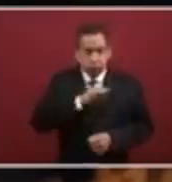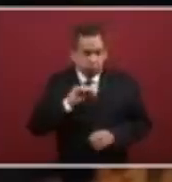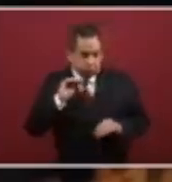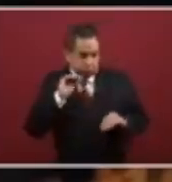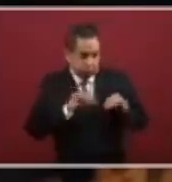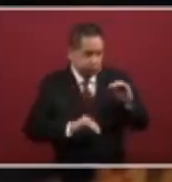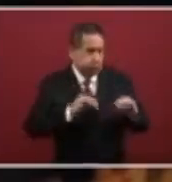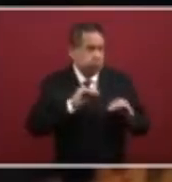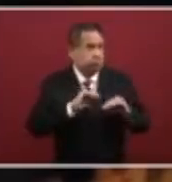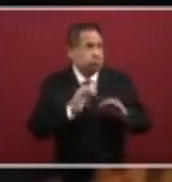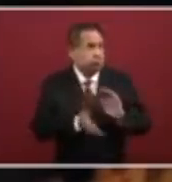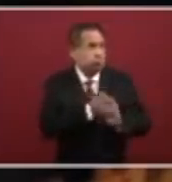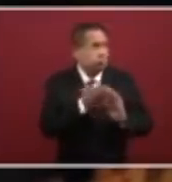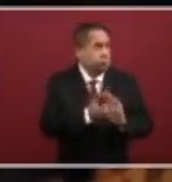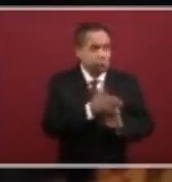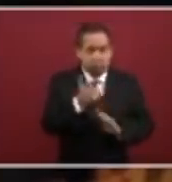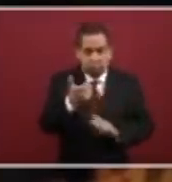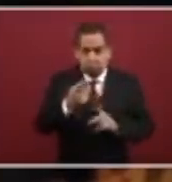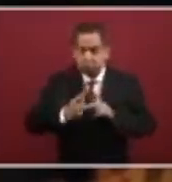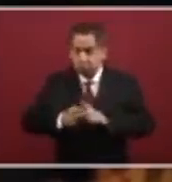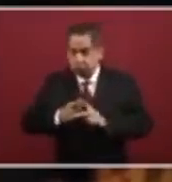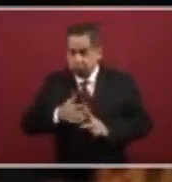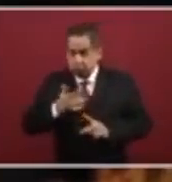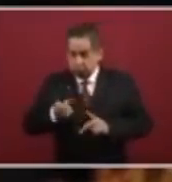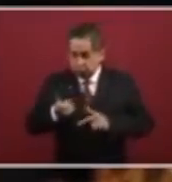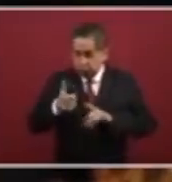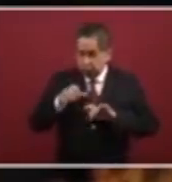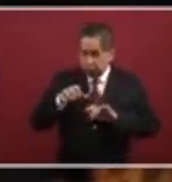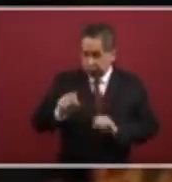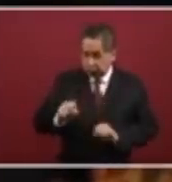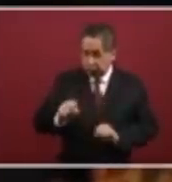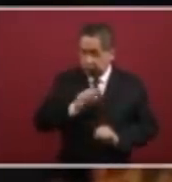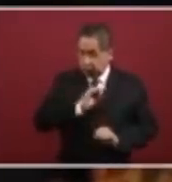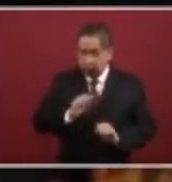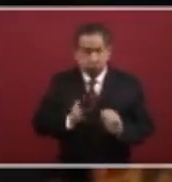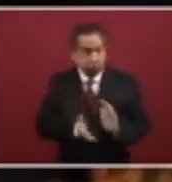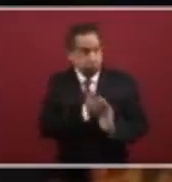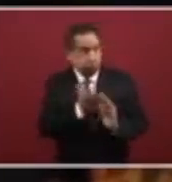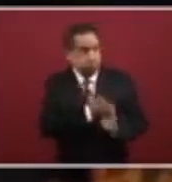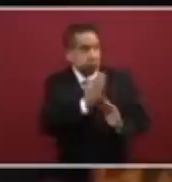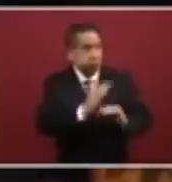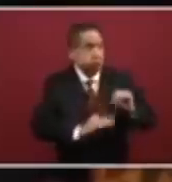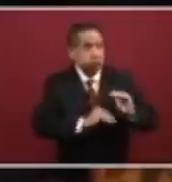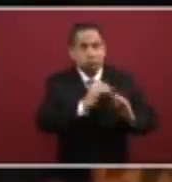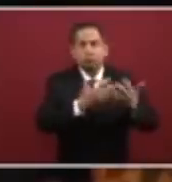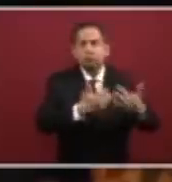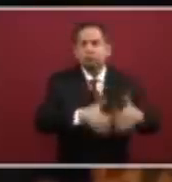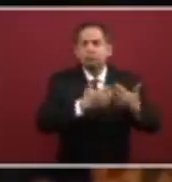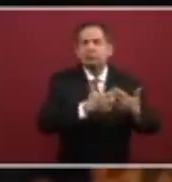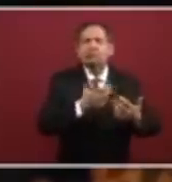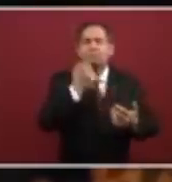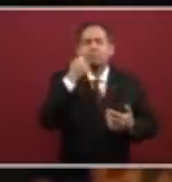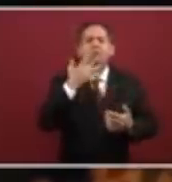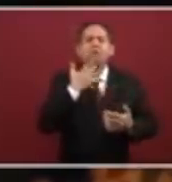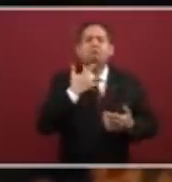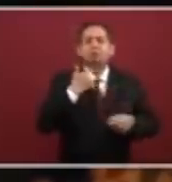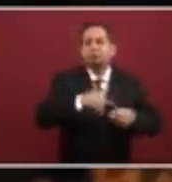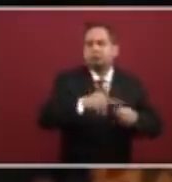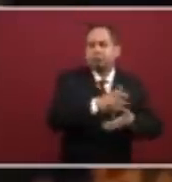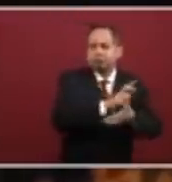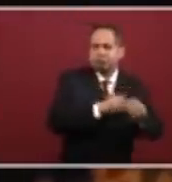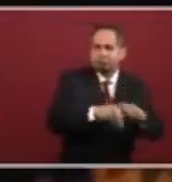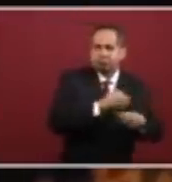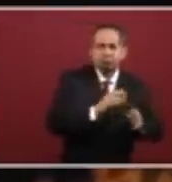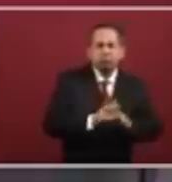refinería en este costo que usted está planteando? Y por otro lado, bueno, pues, ¿cómo toma esta